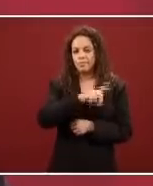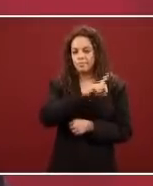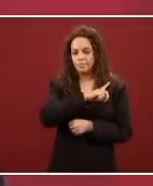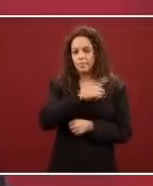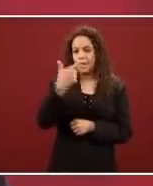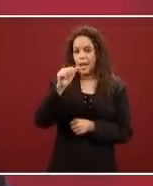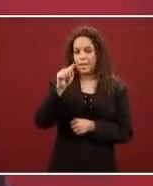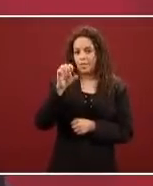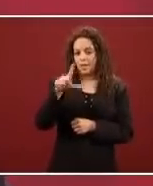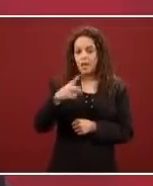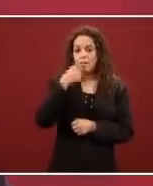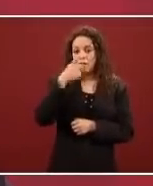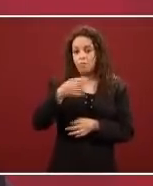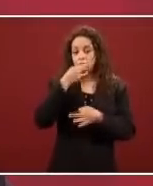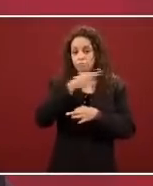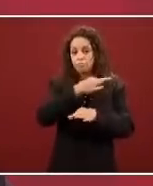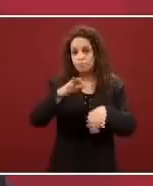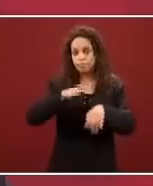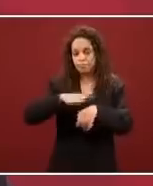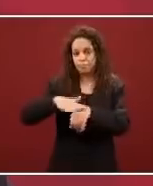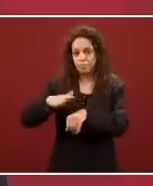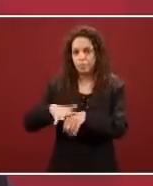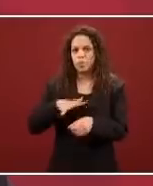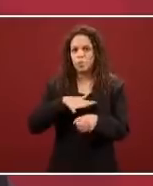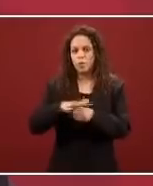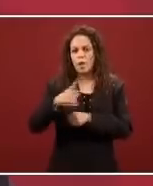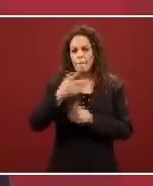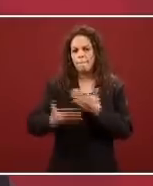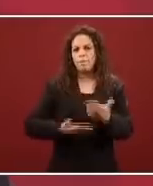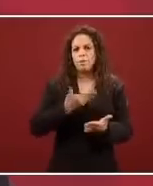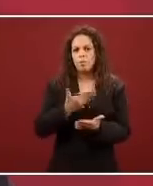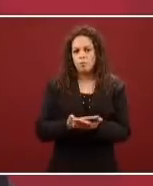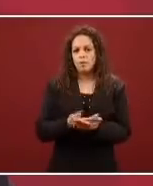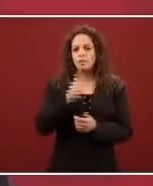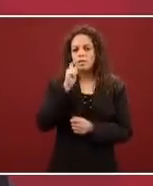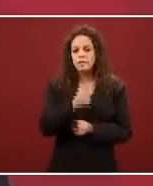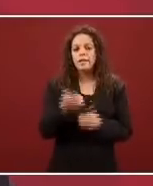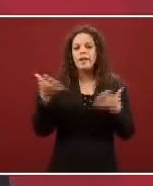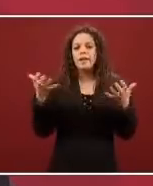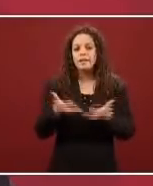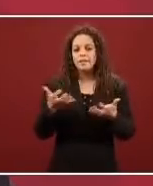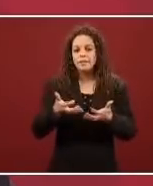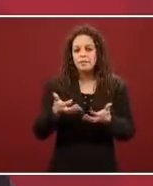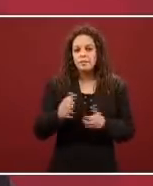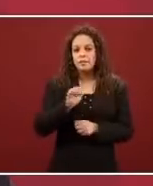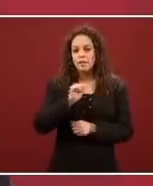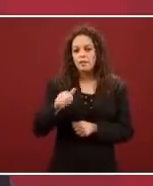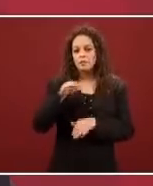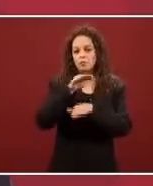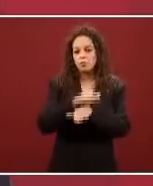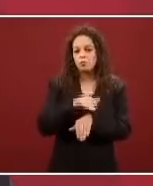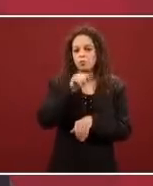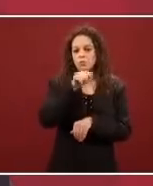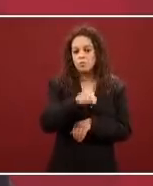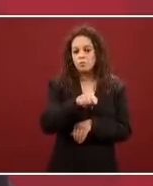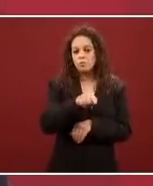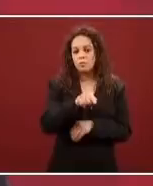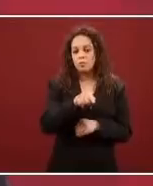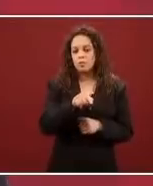la propuesta y en su momento las acciones que se llevarían a cabo en el marco de lo que va a ser la